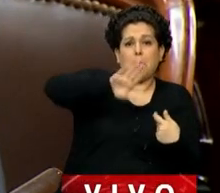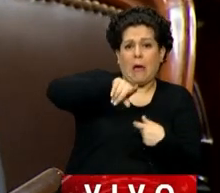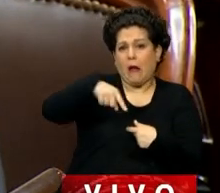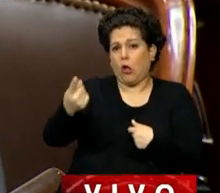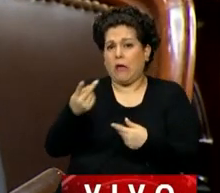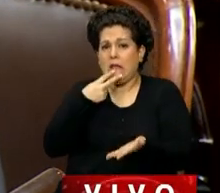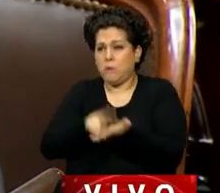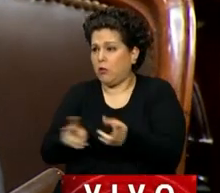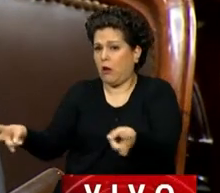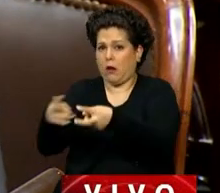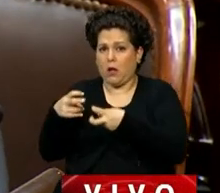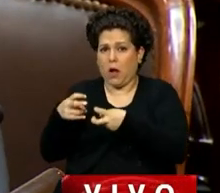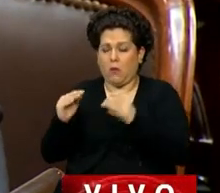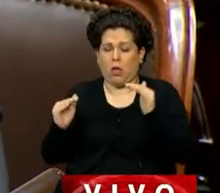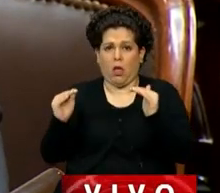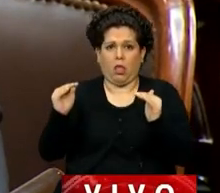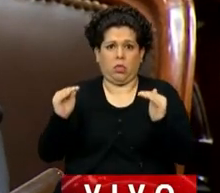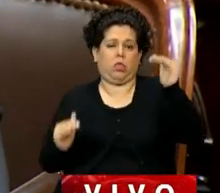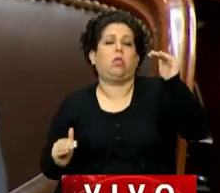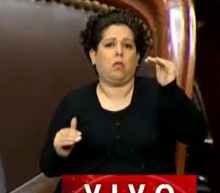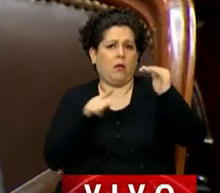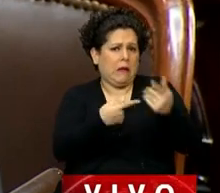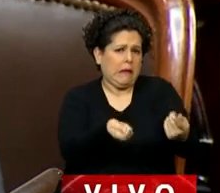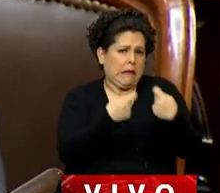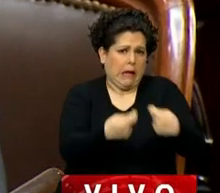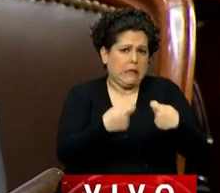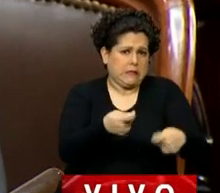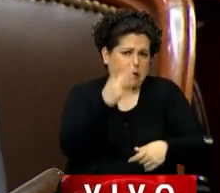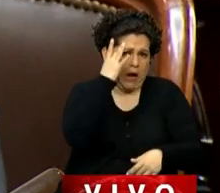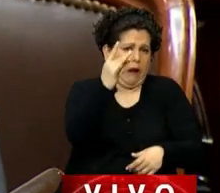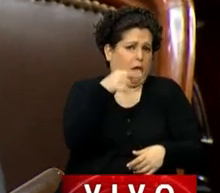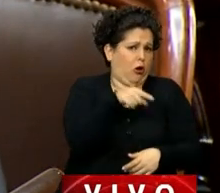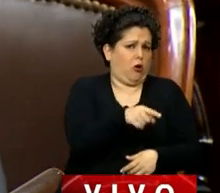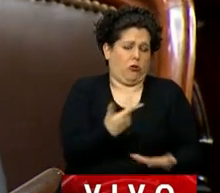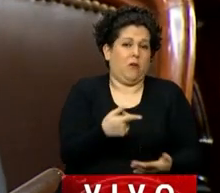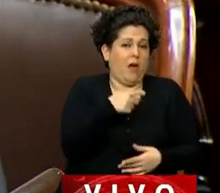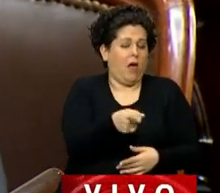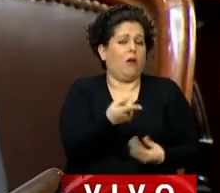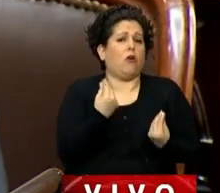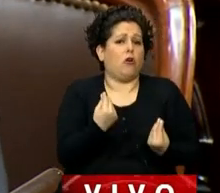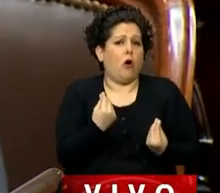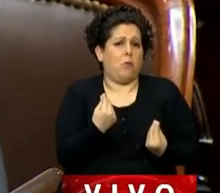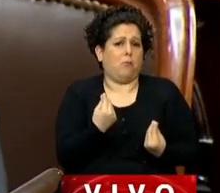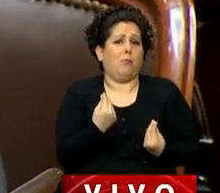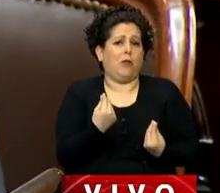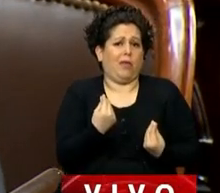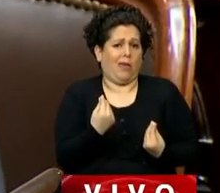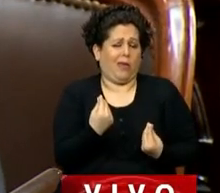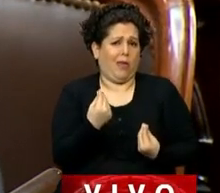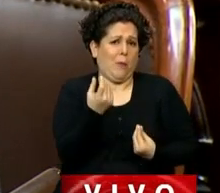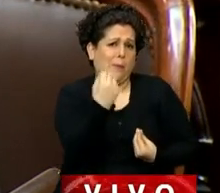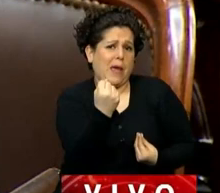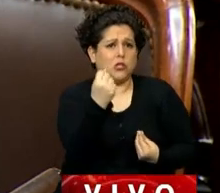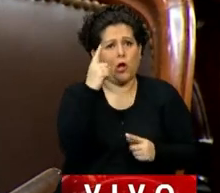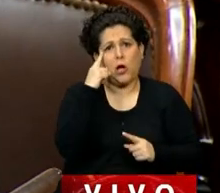tenemos y no sorpresivamente encontramos el resultado en la falta de confianza en la moneda y en la falta